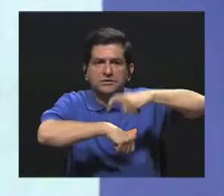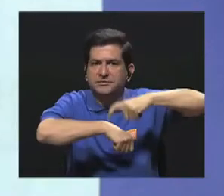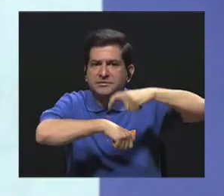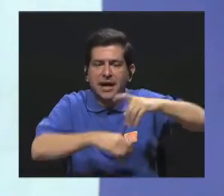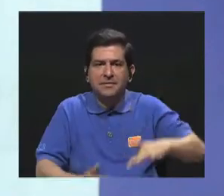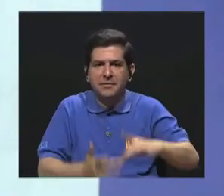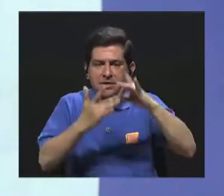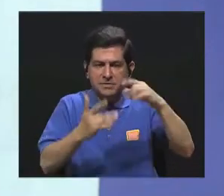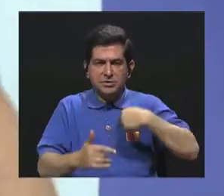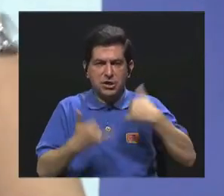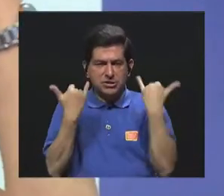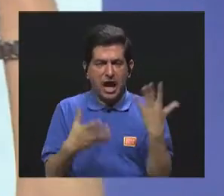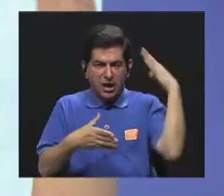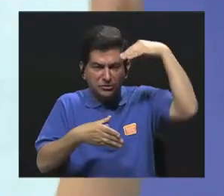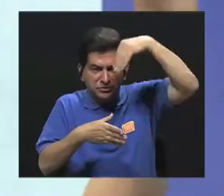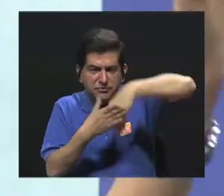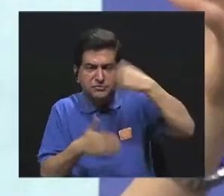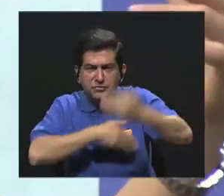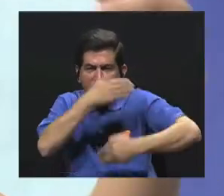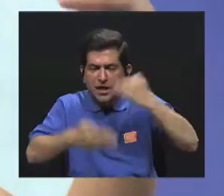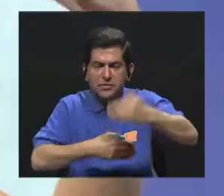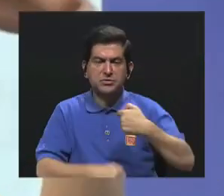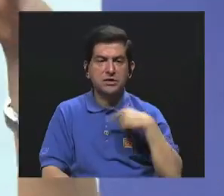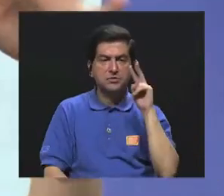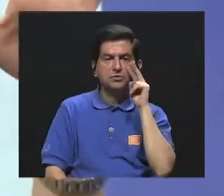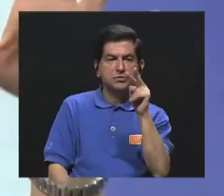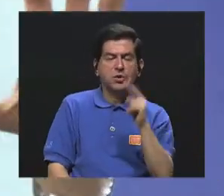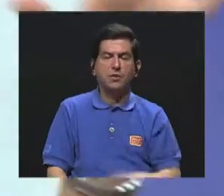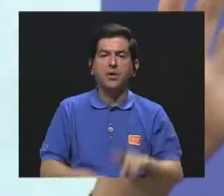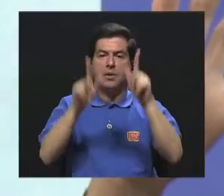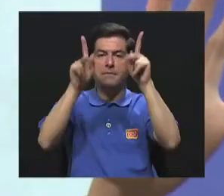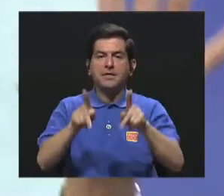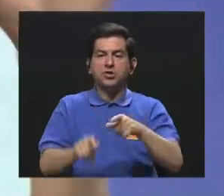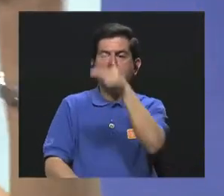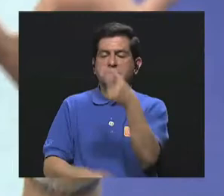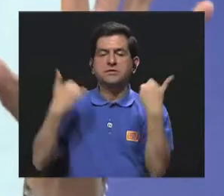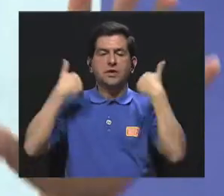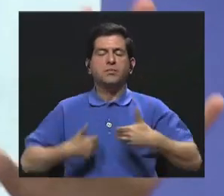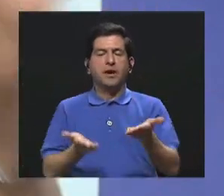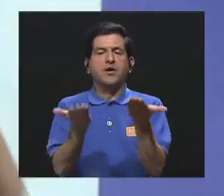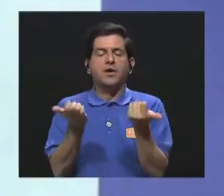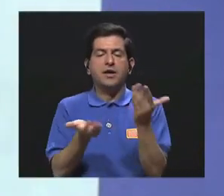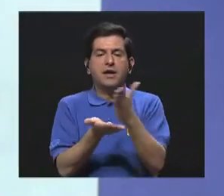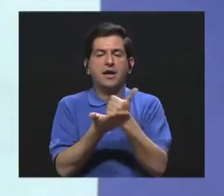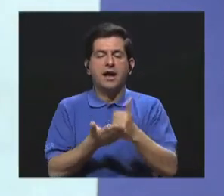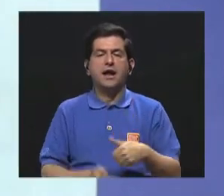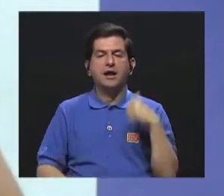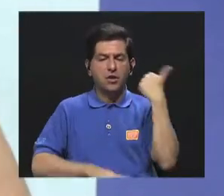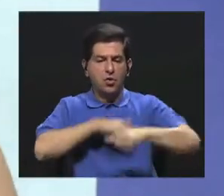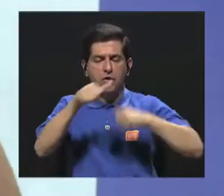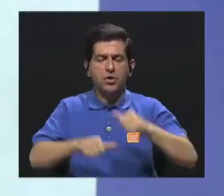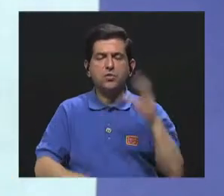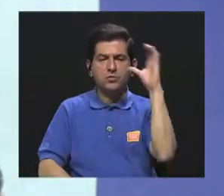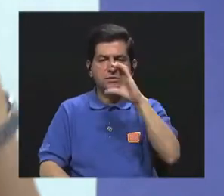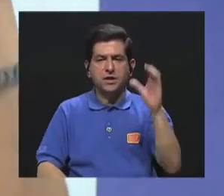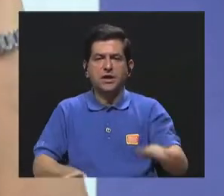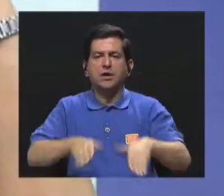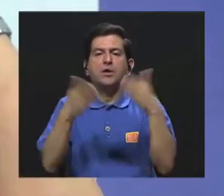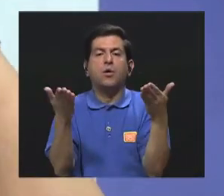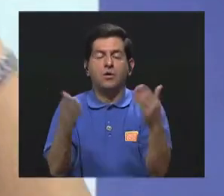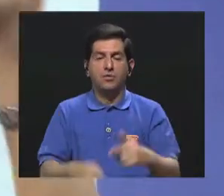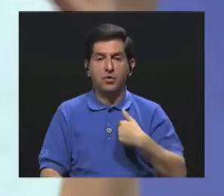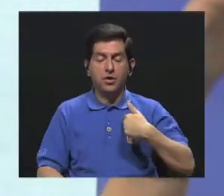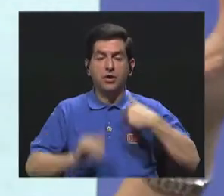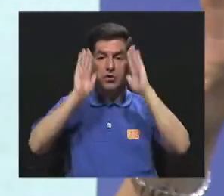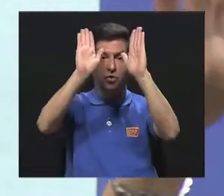etapa, sobre todo cuando yo estoy tan involucrada en el proceso, yo lo que estoy viendo es un ser humano que quiere algo y cómo lo consigue y cómo lo busca, y